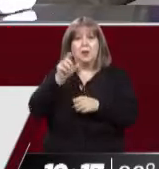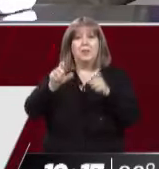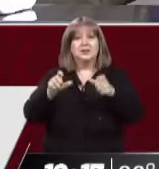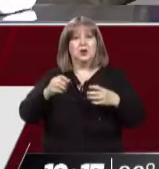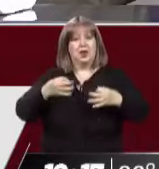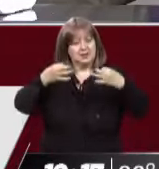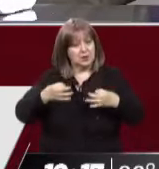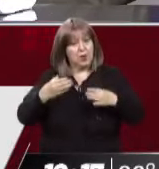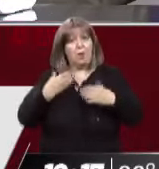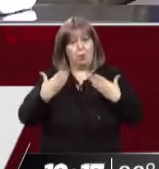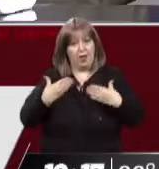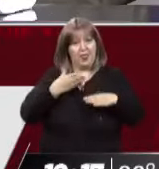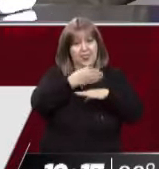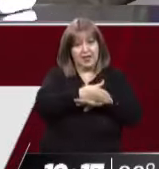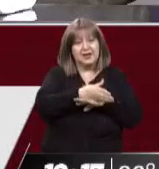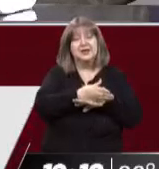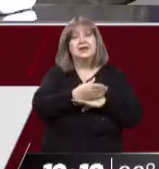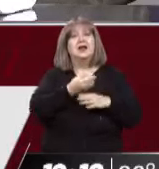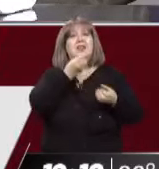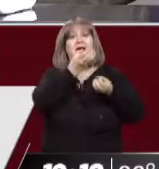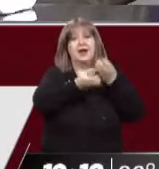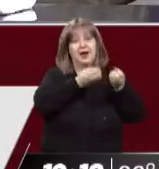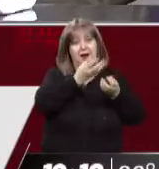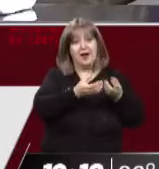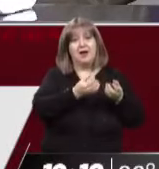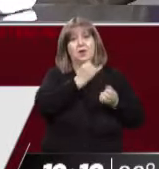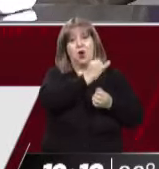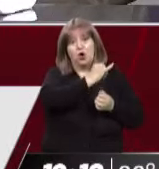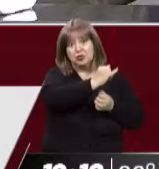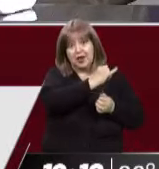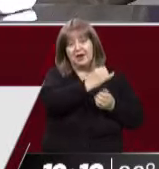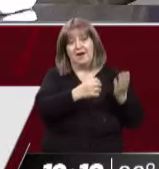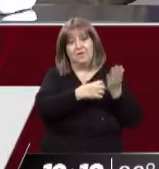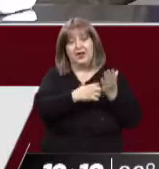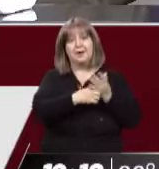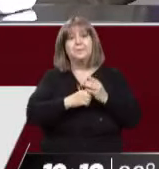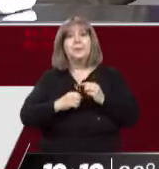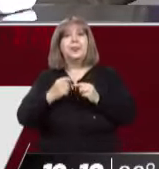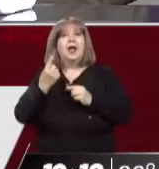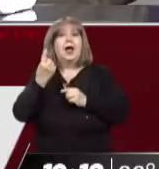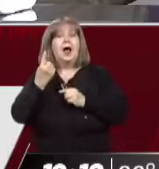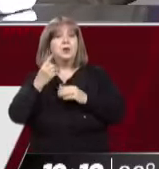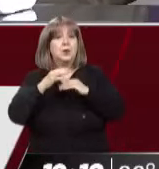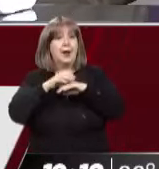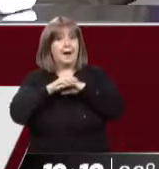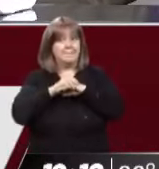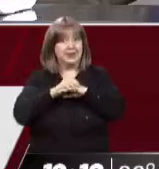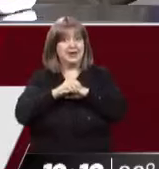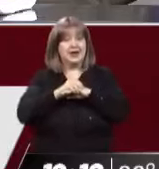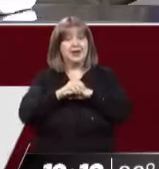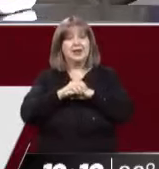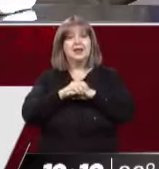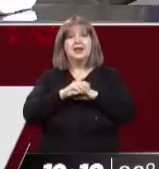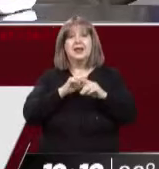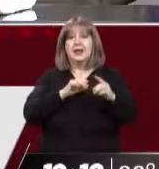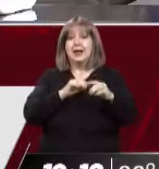sientan seguras. Hay un dato, y esto se los agrego porque se desprende de la investigación. Hay una amiga que está buscando a la fiscalía, que tuvo